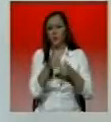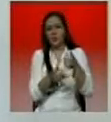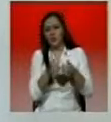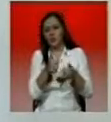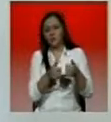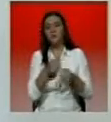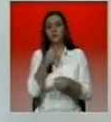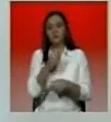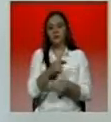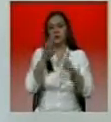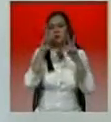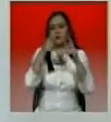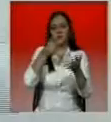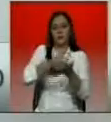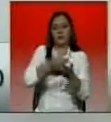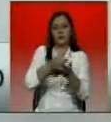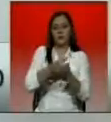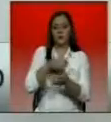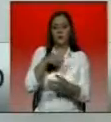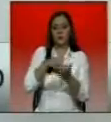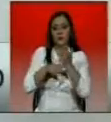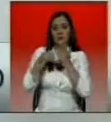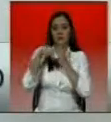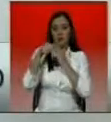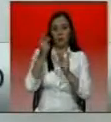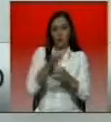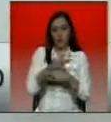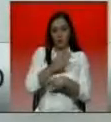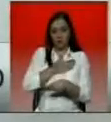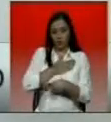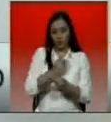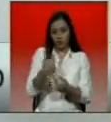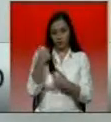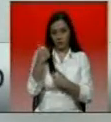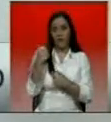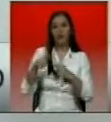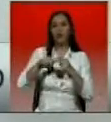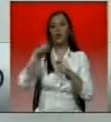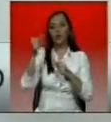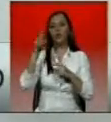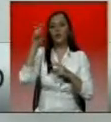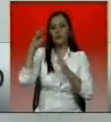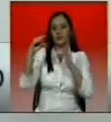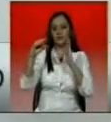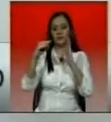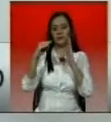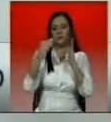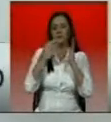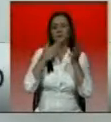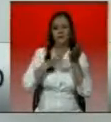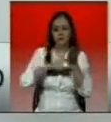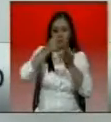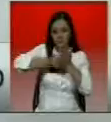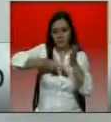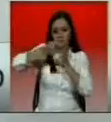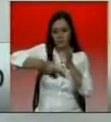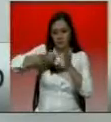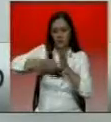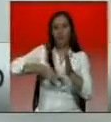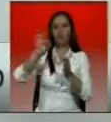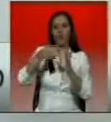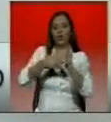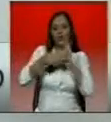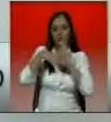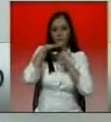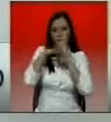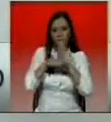temas que son propia competencia en mi propia estábamos tenemos temas de etiquetado tenemos temas de registros tenemos temas de